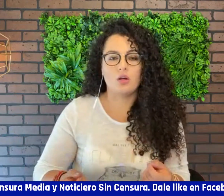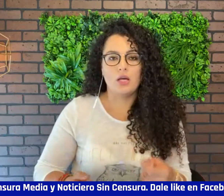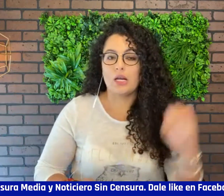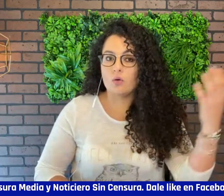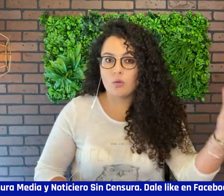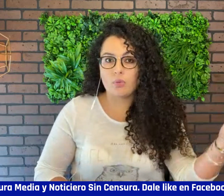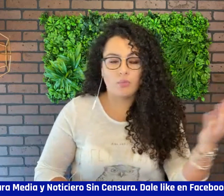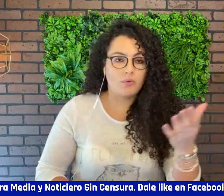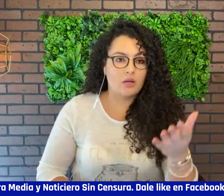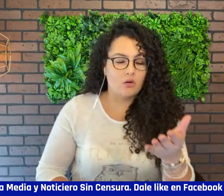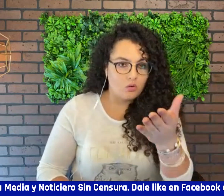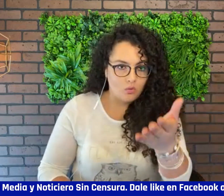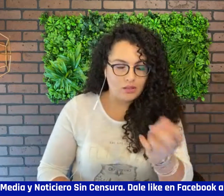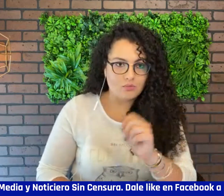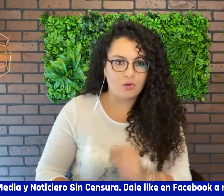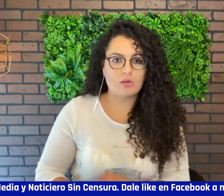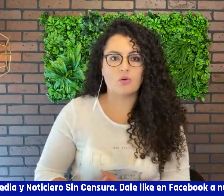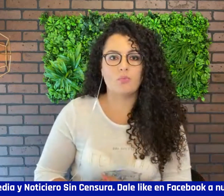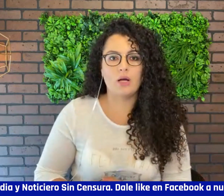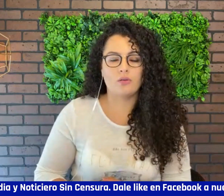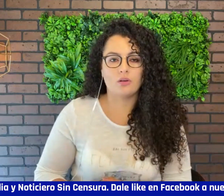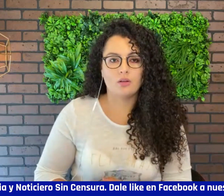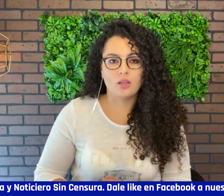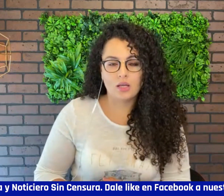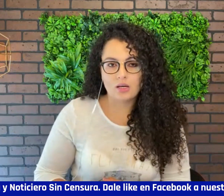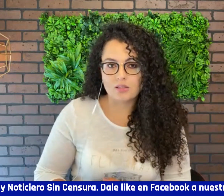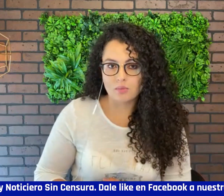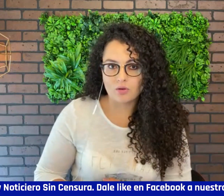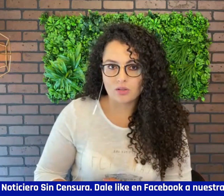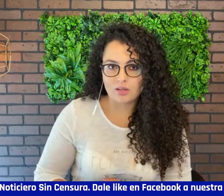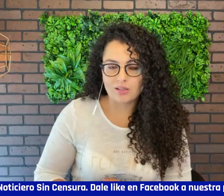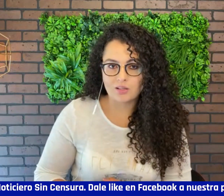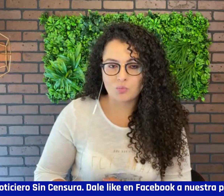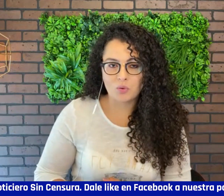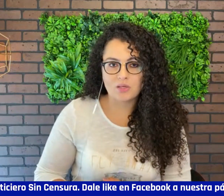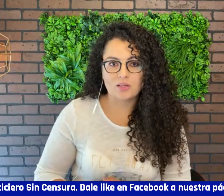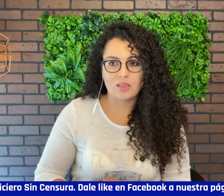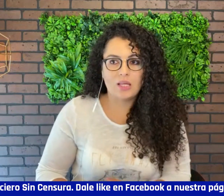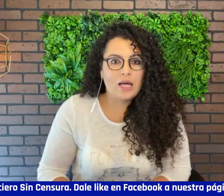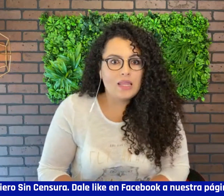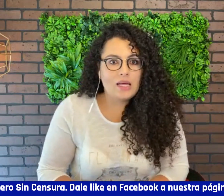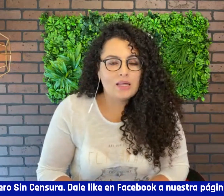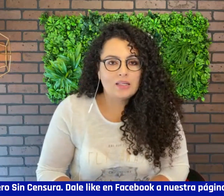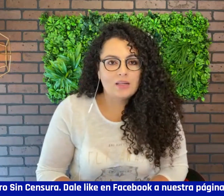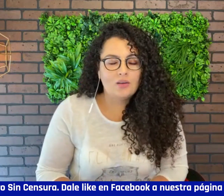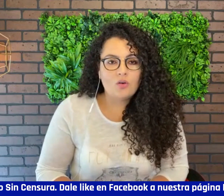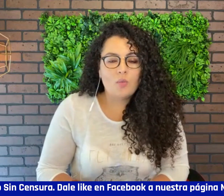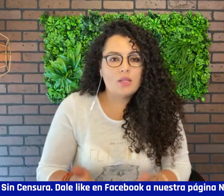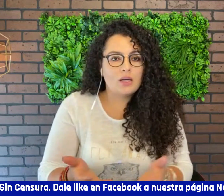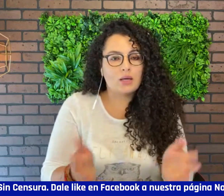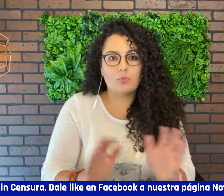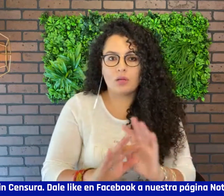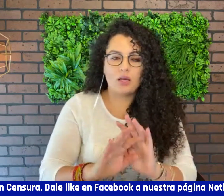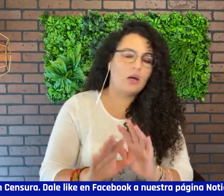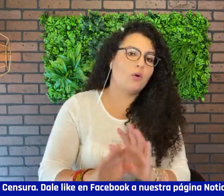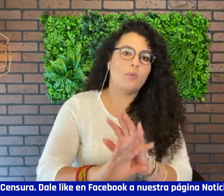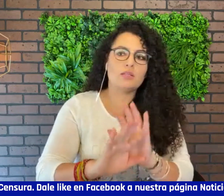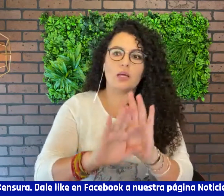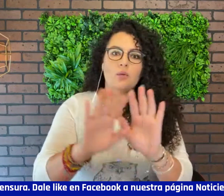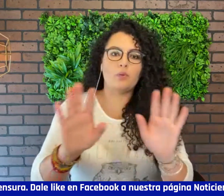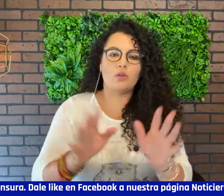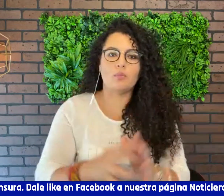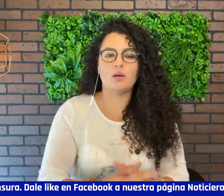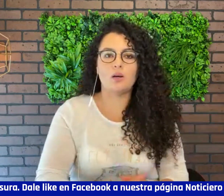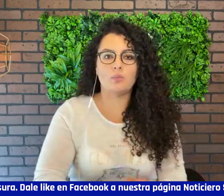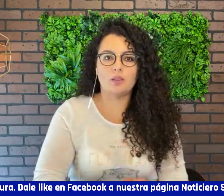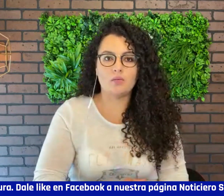y error. En Europa, prueba y error. ¿Cuántas pruebas compraron? ¿De qué les sirvieron tener tantas pruebas? De nada. No me digan que porque Europa